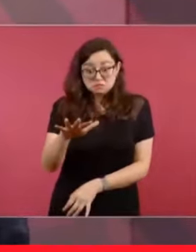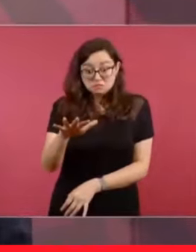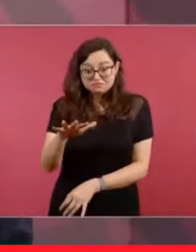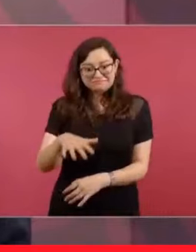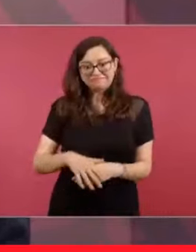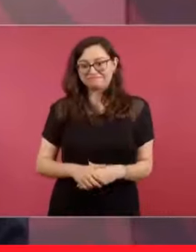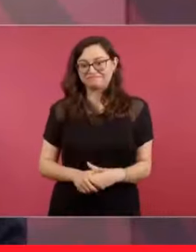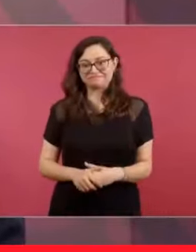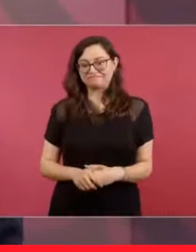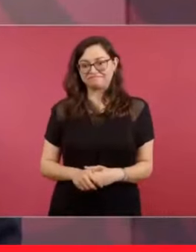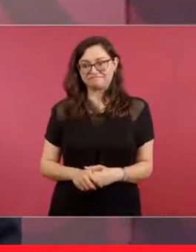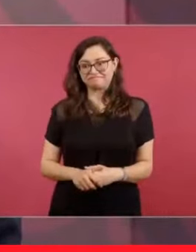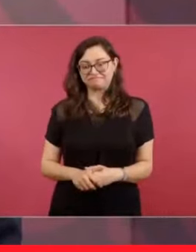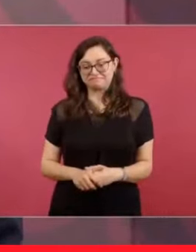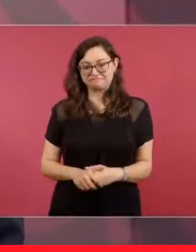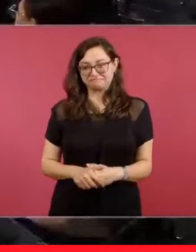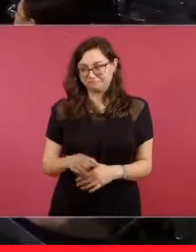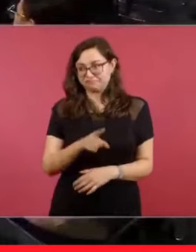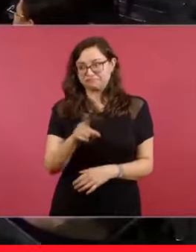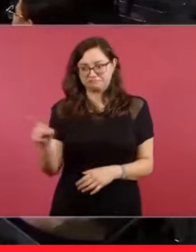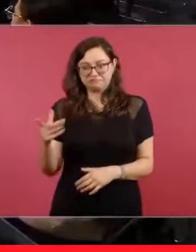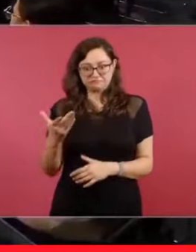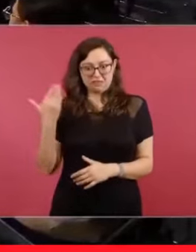participaron en la